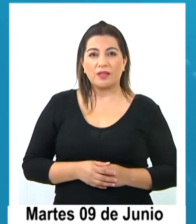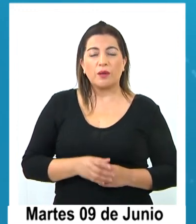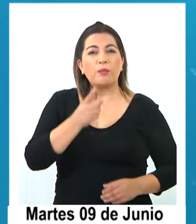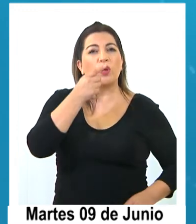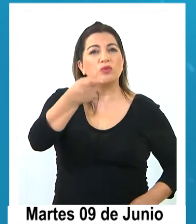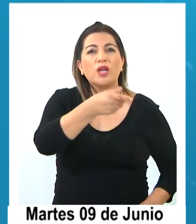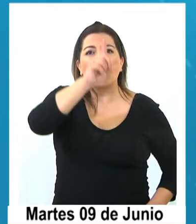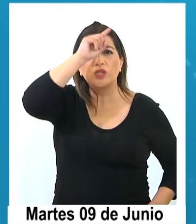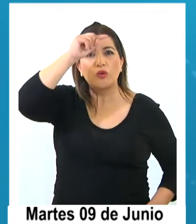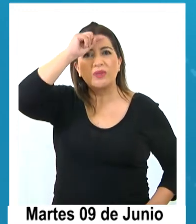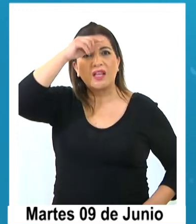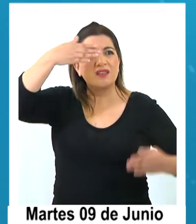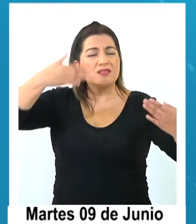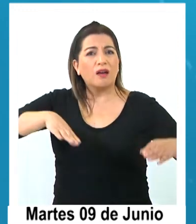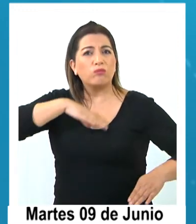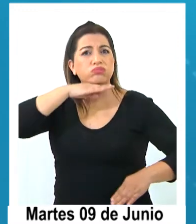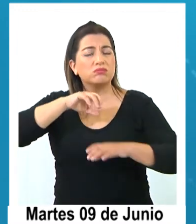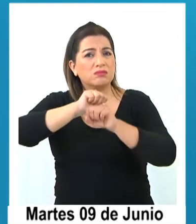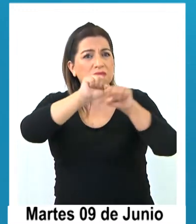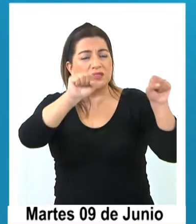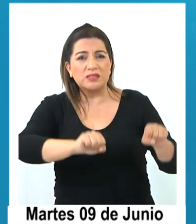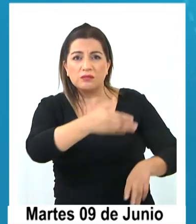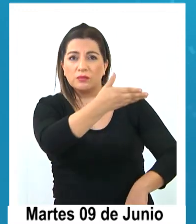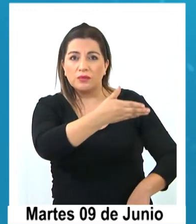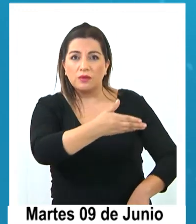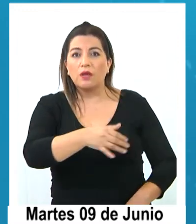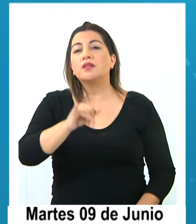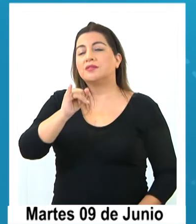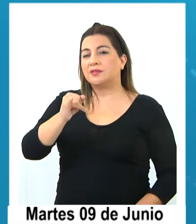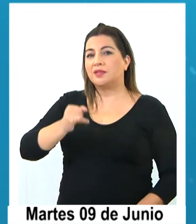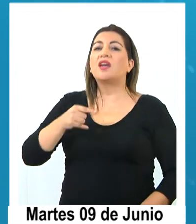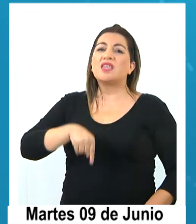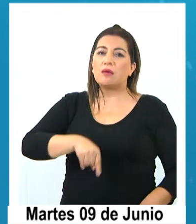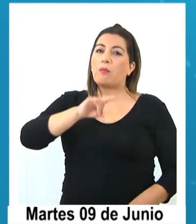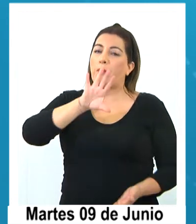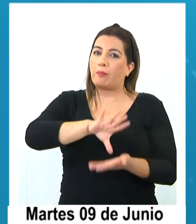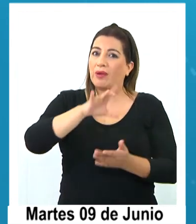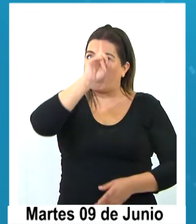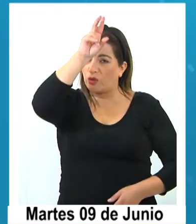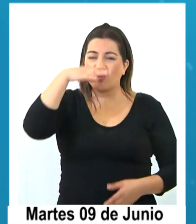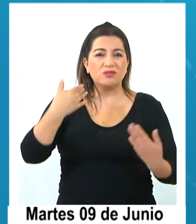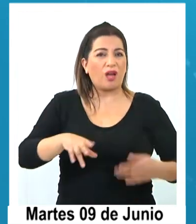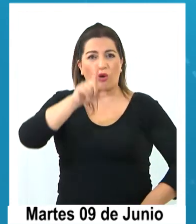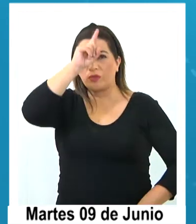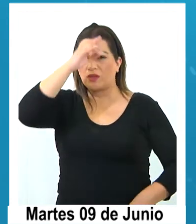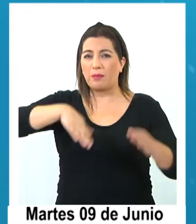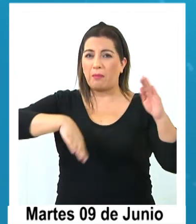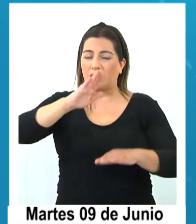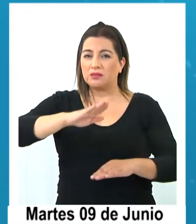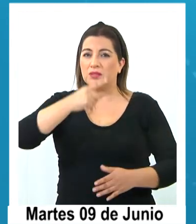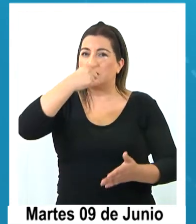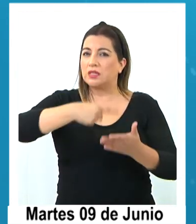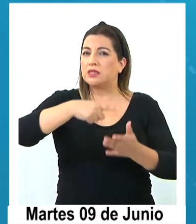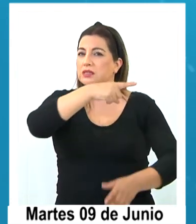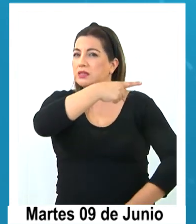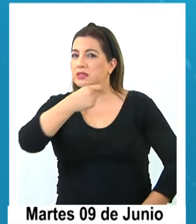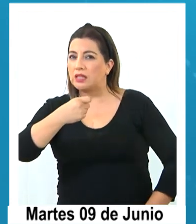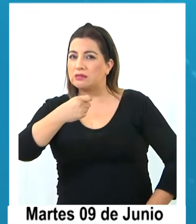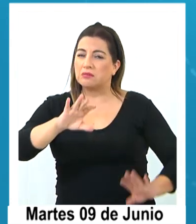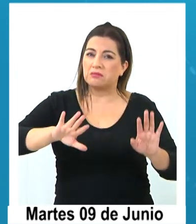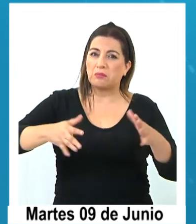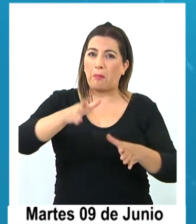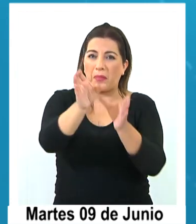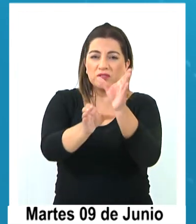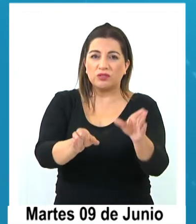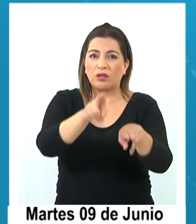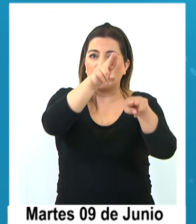¿Están ustedes con los hospitales colapsados? Sí, sí, sí, sí, sí. Hay más de 1.100